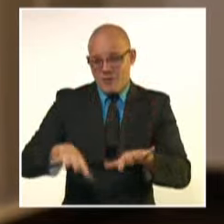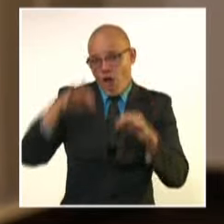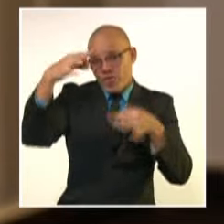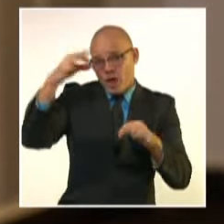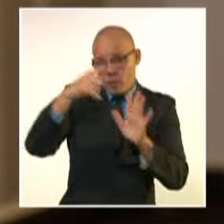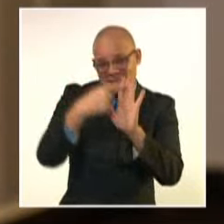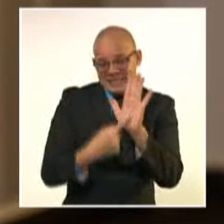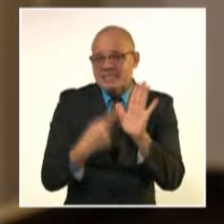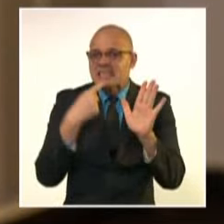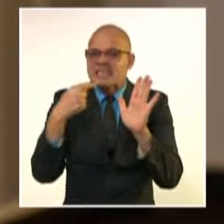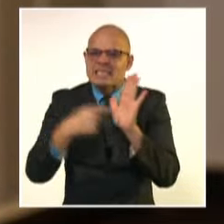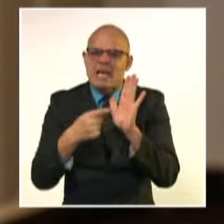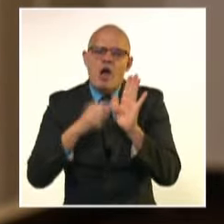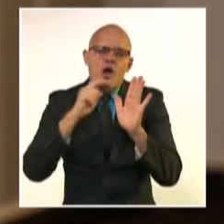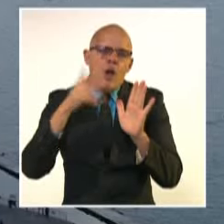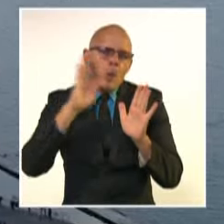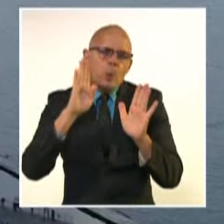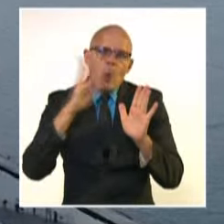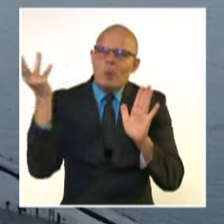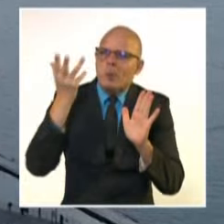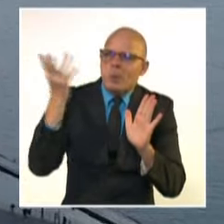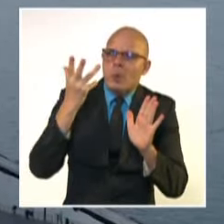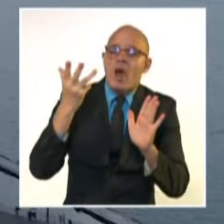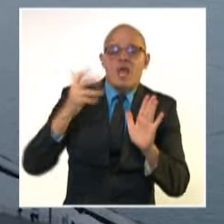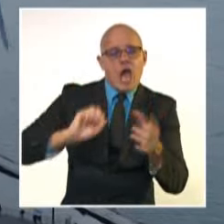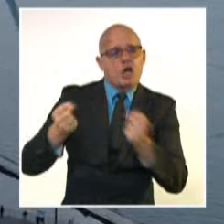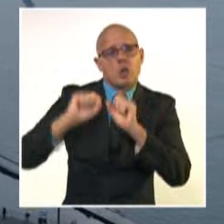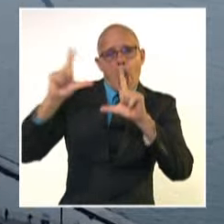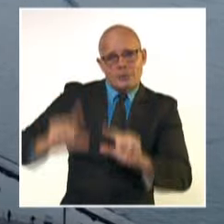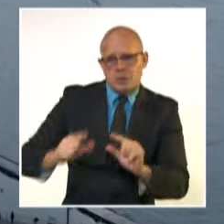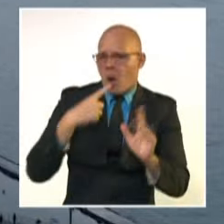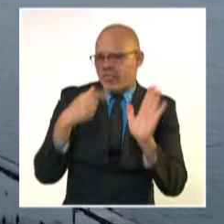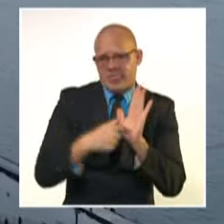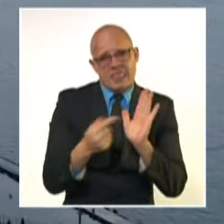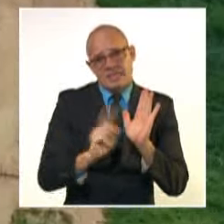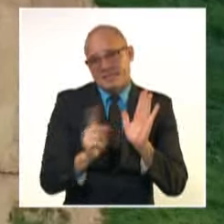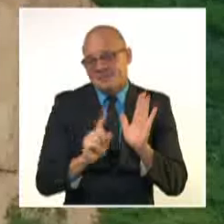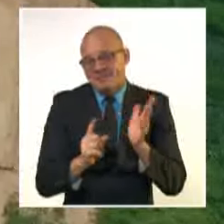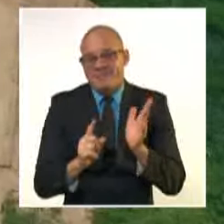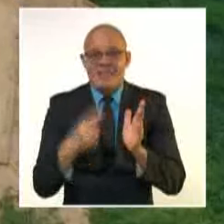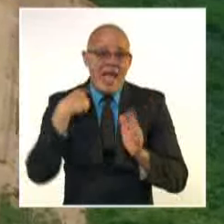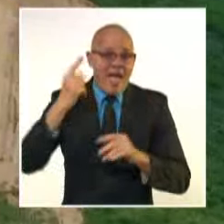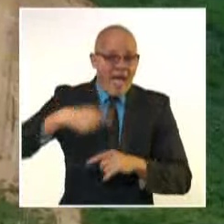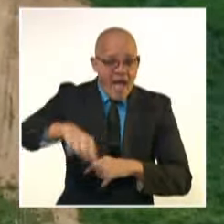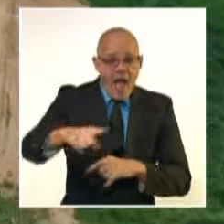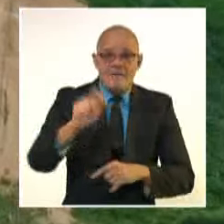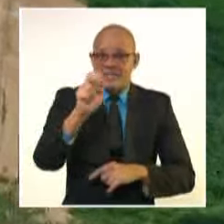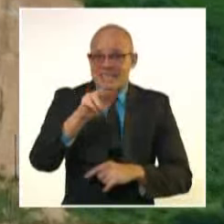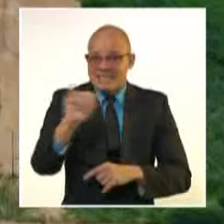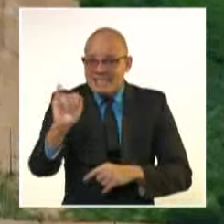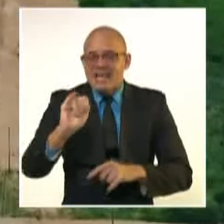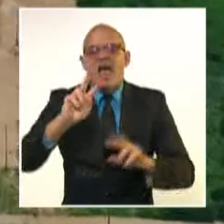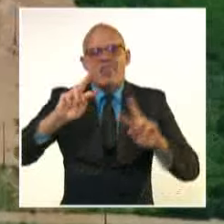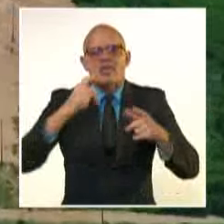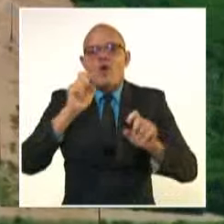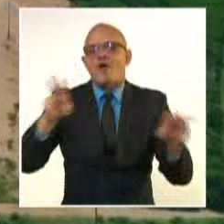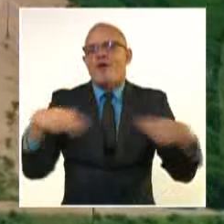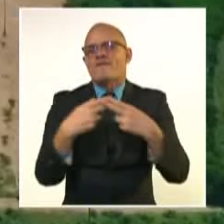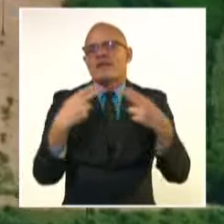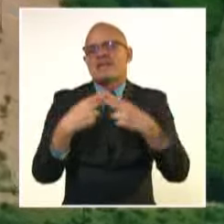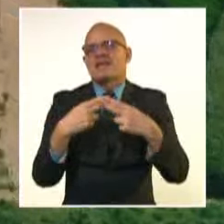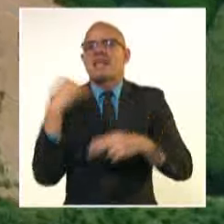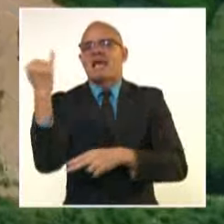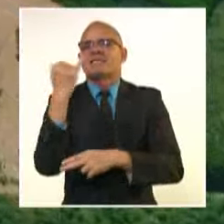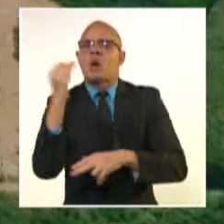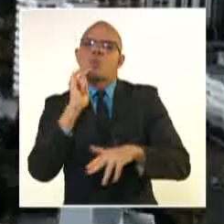explícita a la reducción de los combustibles fósiles. Por cierto, en abril de 2026 está prevista la primera conferencia internacional para la